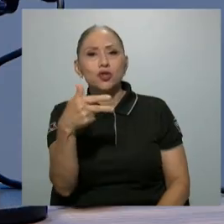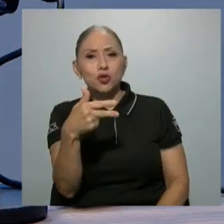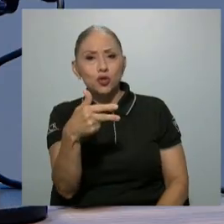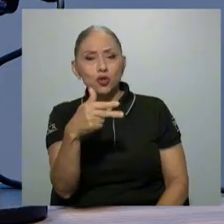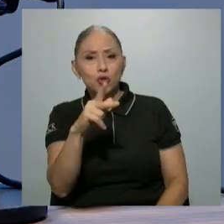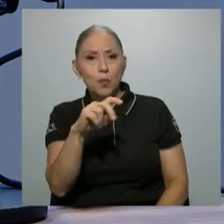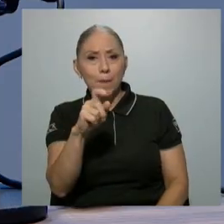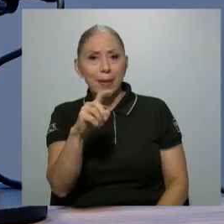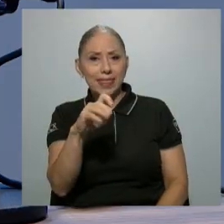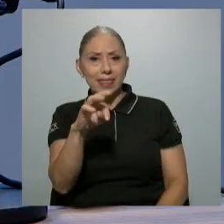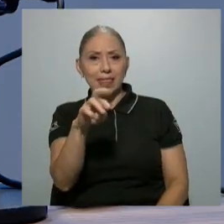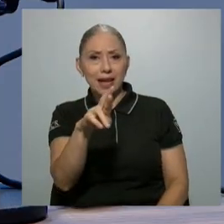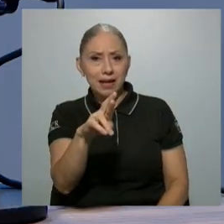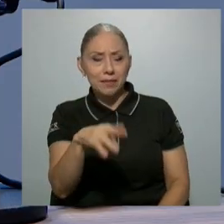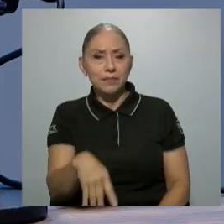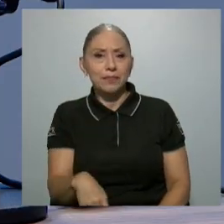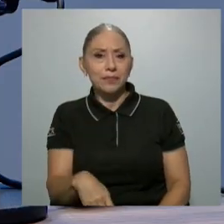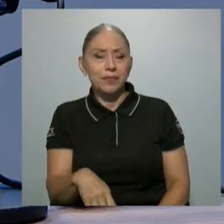pues